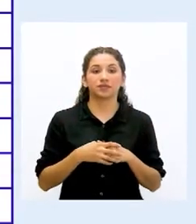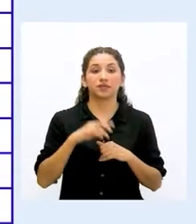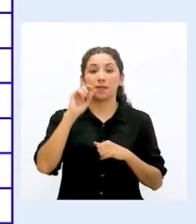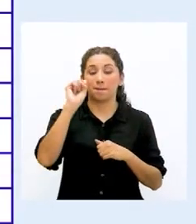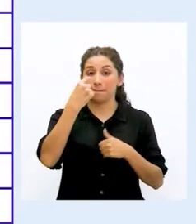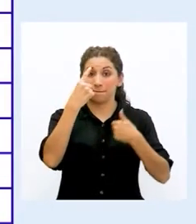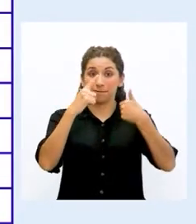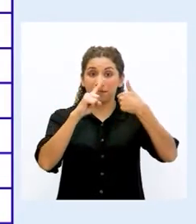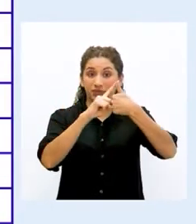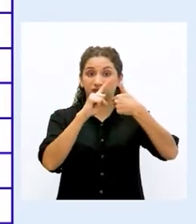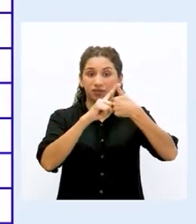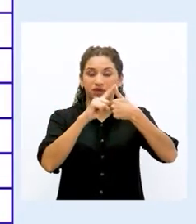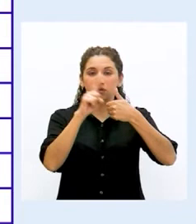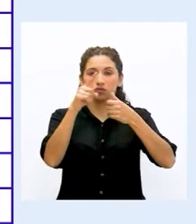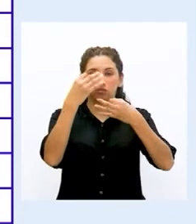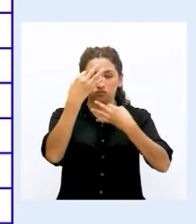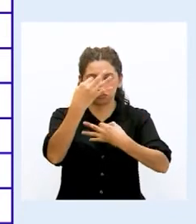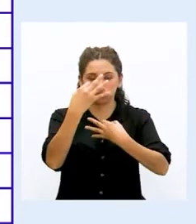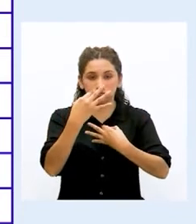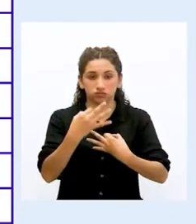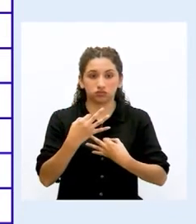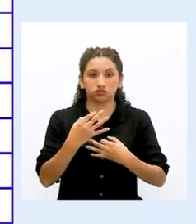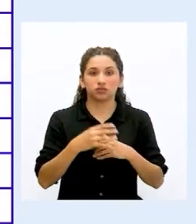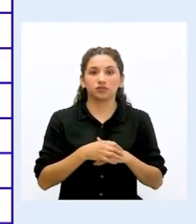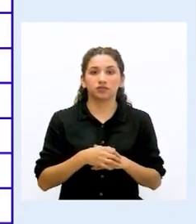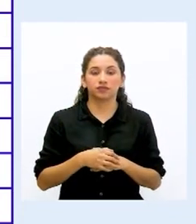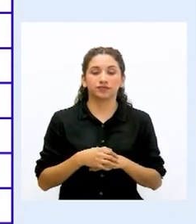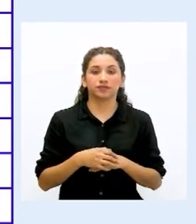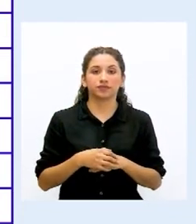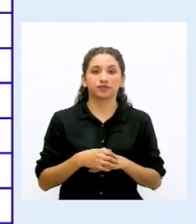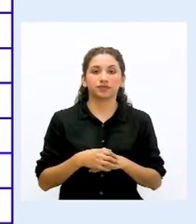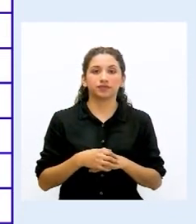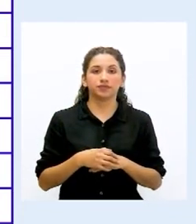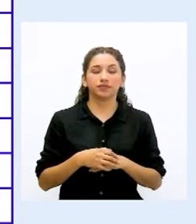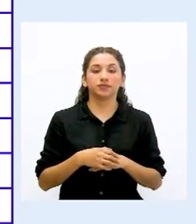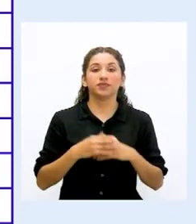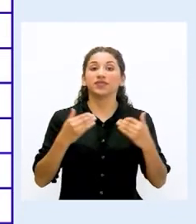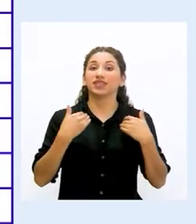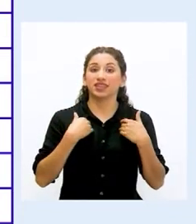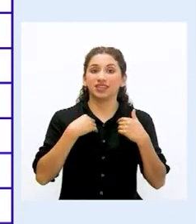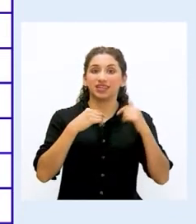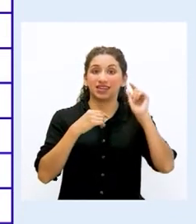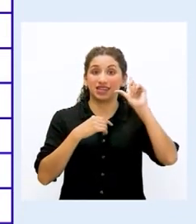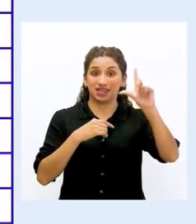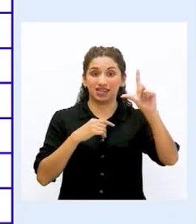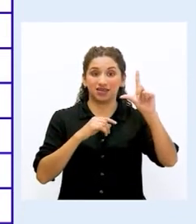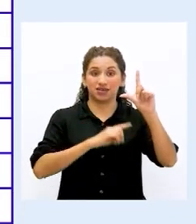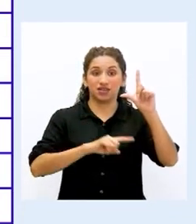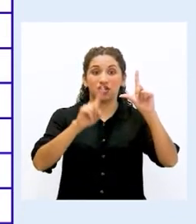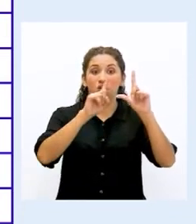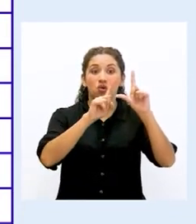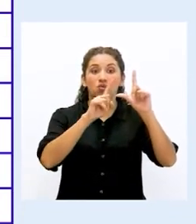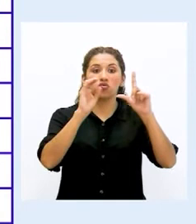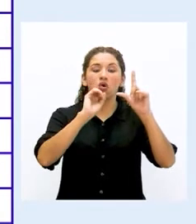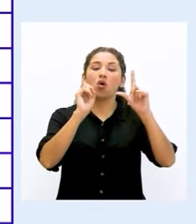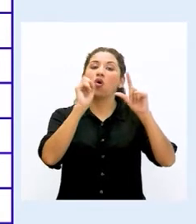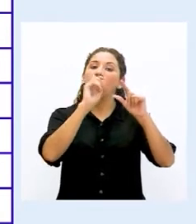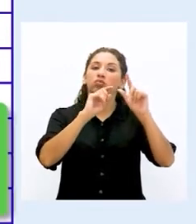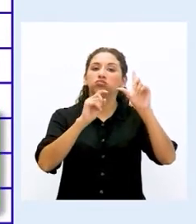primer intervalo, calculamos la marca de clase, considerando el límite superior e inferior del